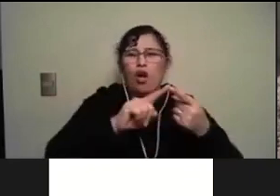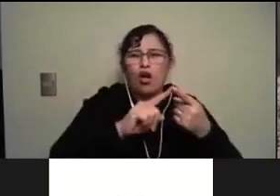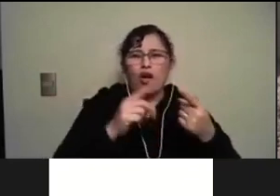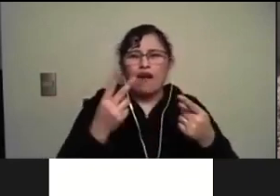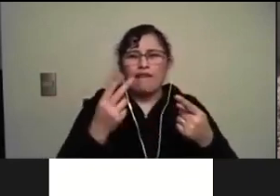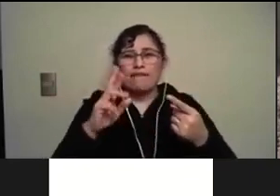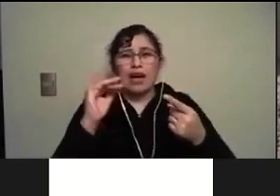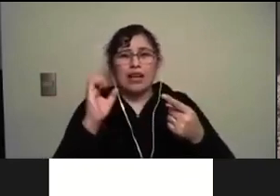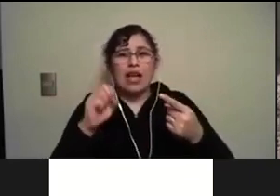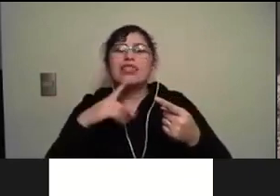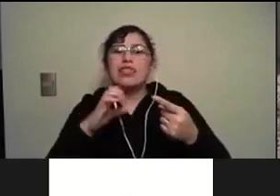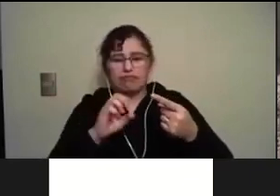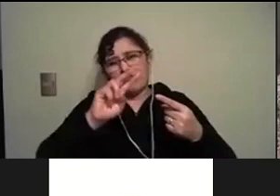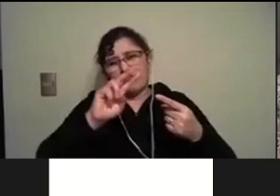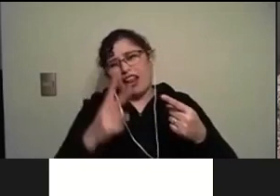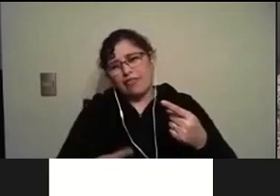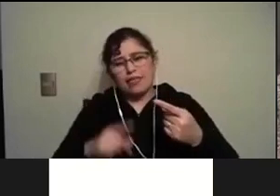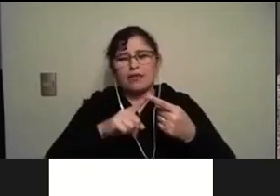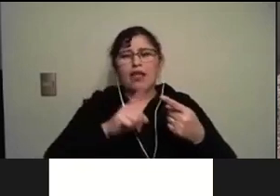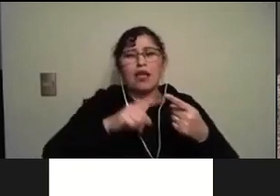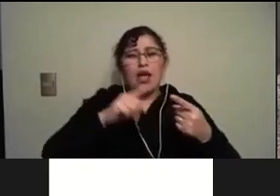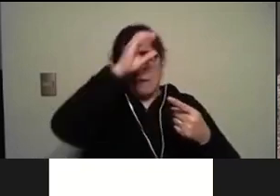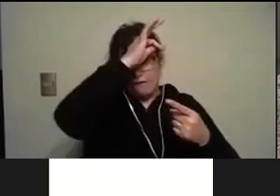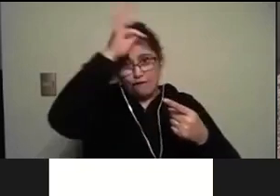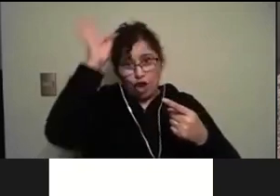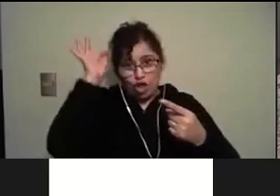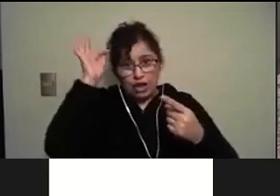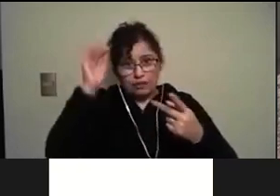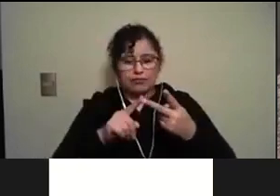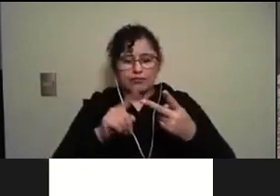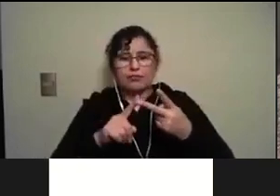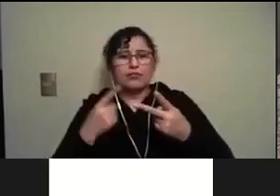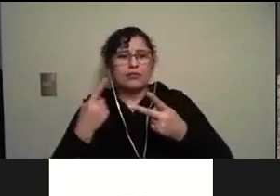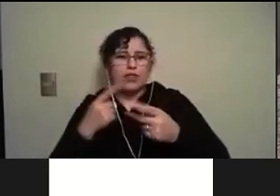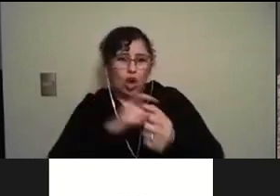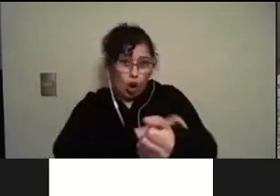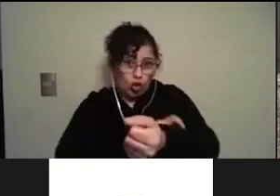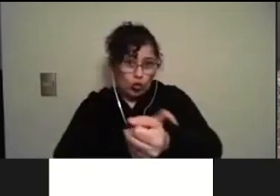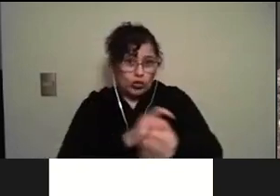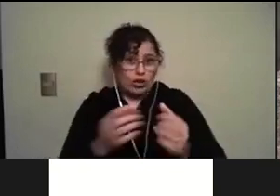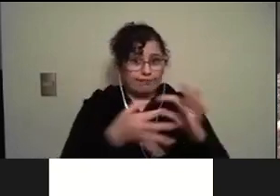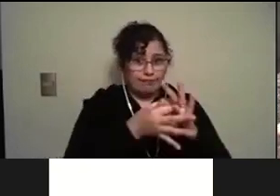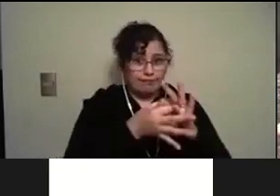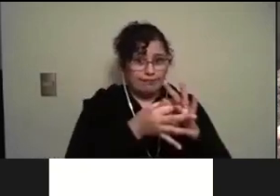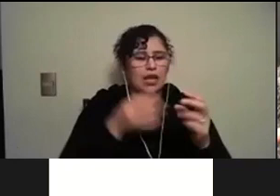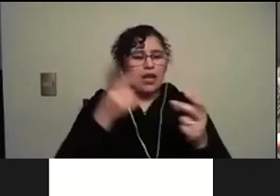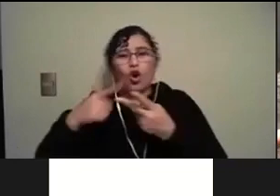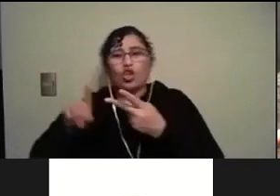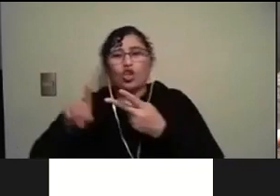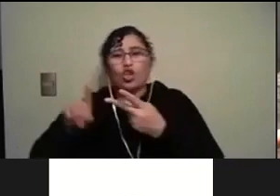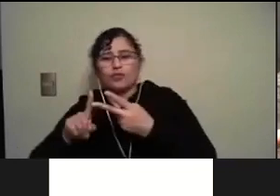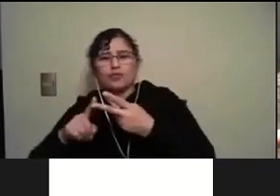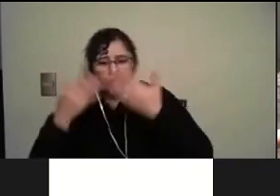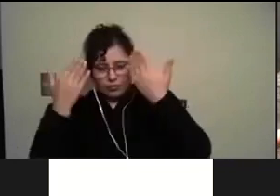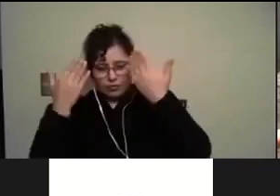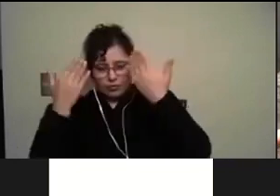frontal, que tiene que ver con las cosas más conductuales, y una variante que tiene que ver más como con el desempeño y la funcionalidad,